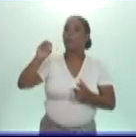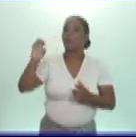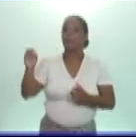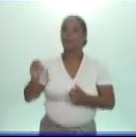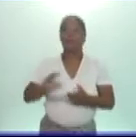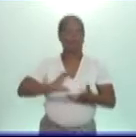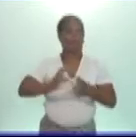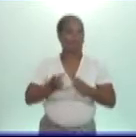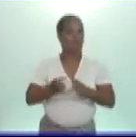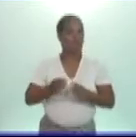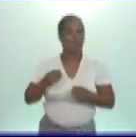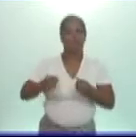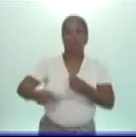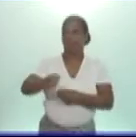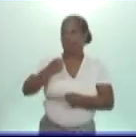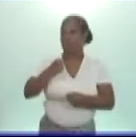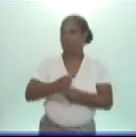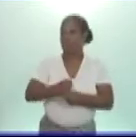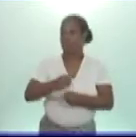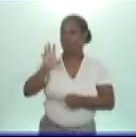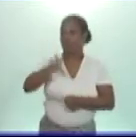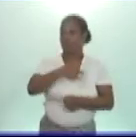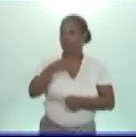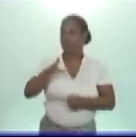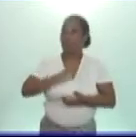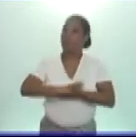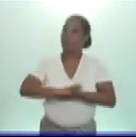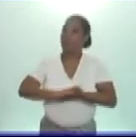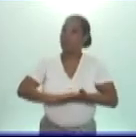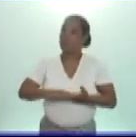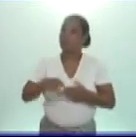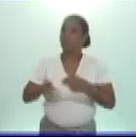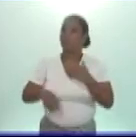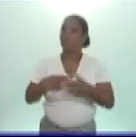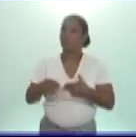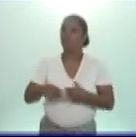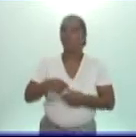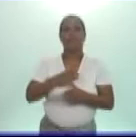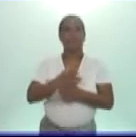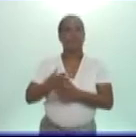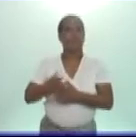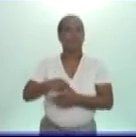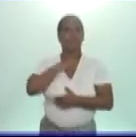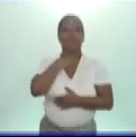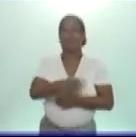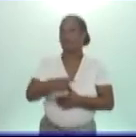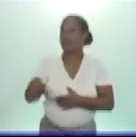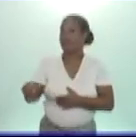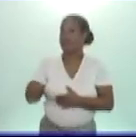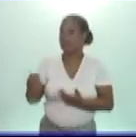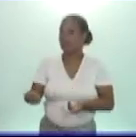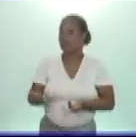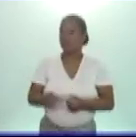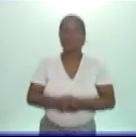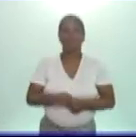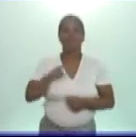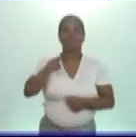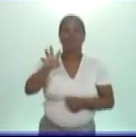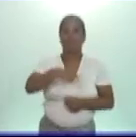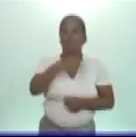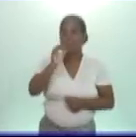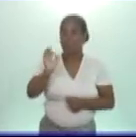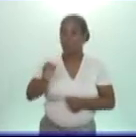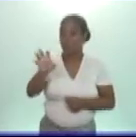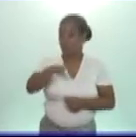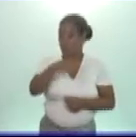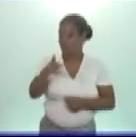permite realizar varios ejercicios en una misma y nos permite sistematizar, es decir, establecer relaciones, y a la hora de